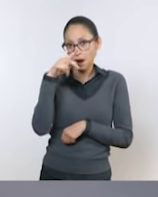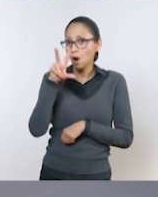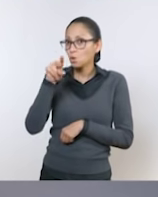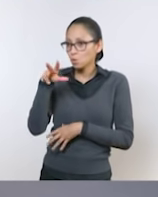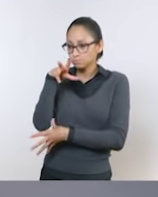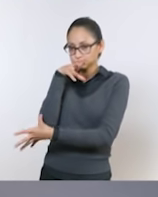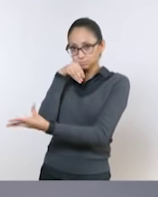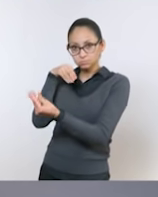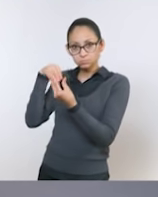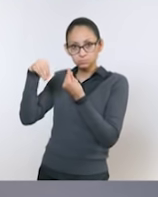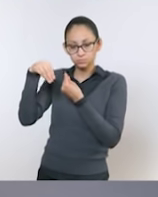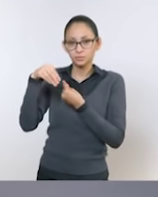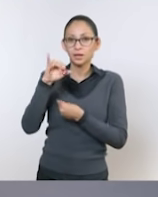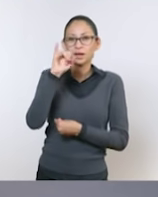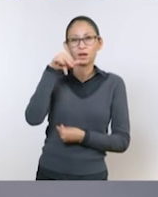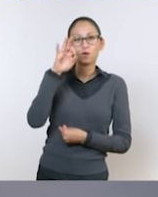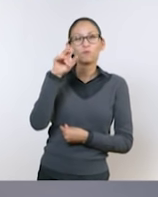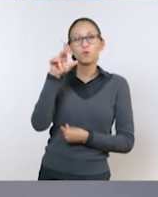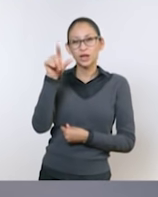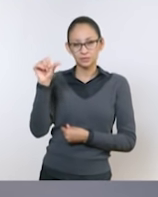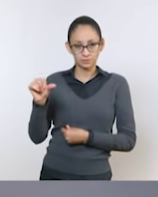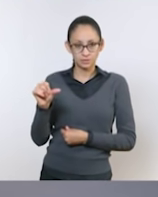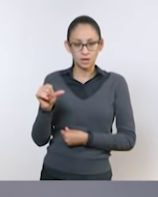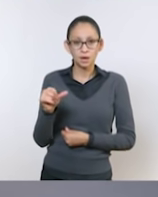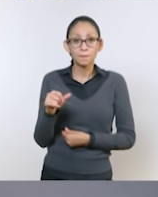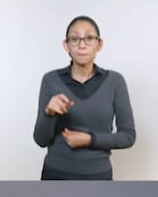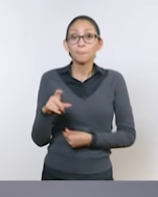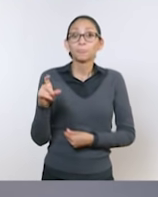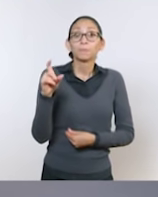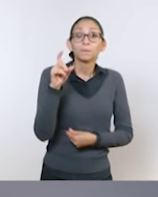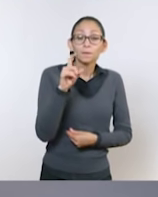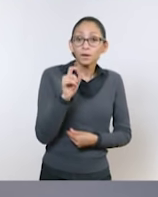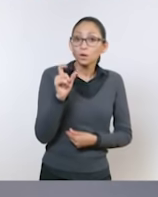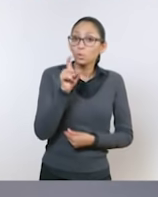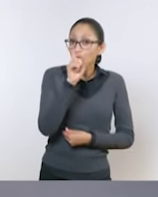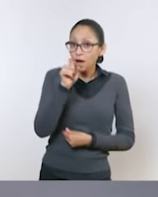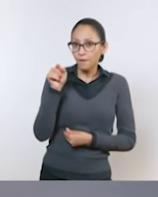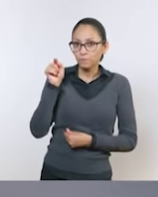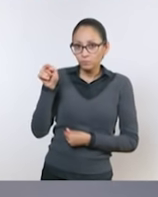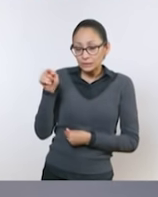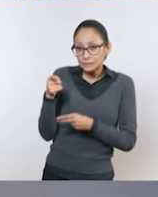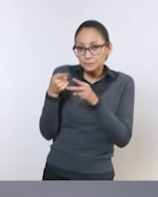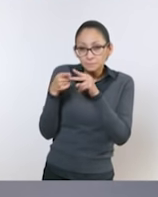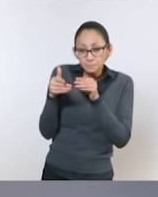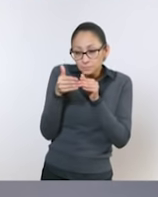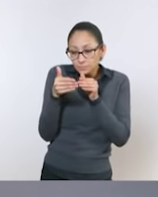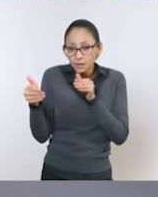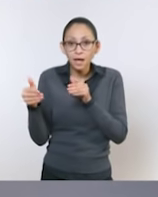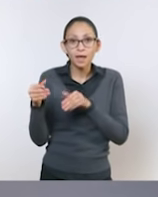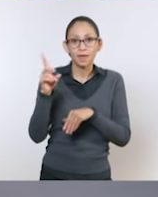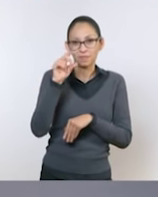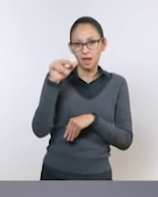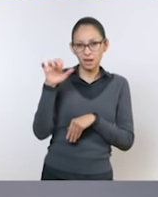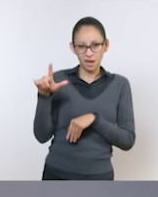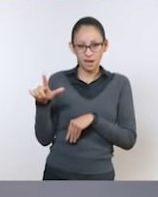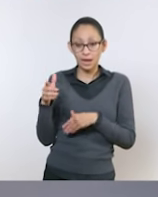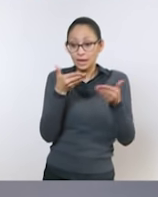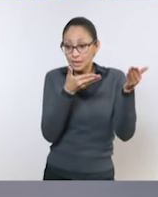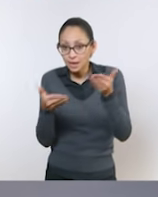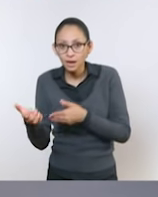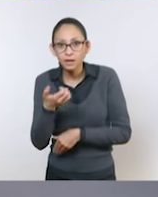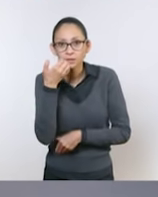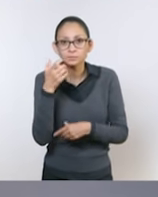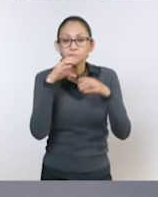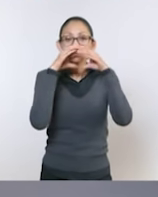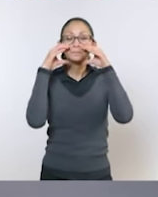tomar precauciones para no infectarse del virus de la influenza. Nada más al doblar la esquina,